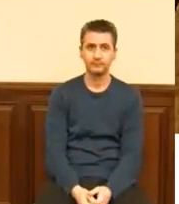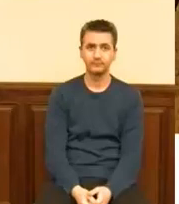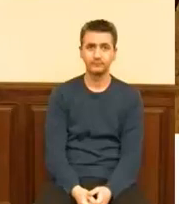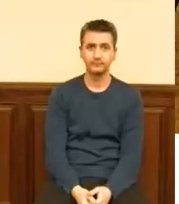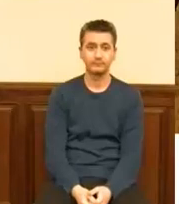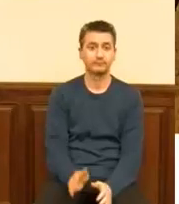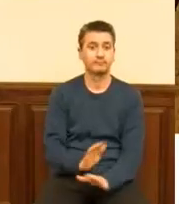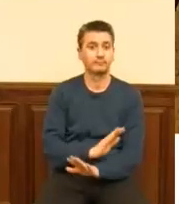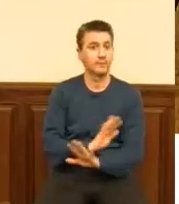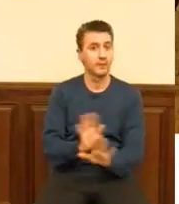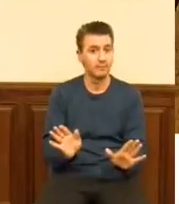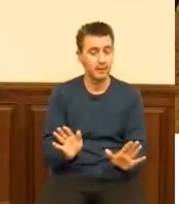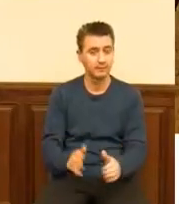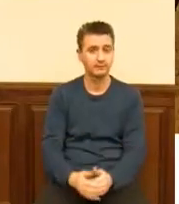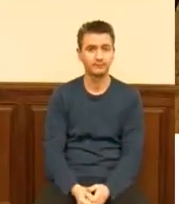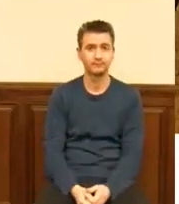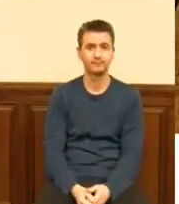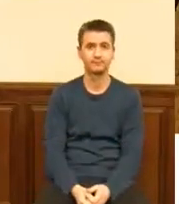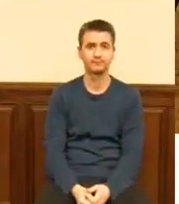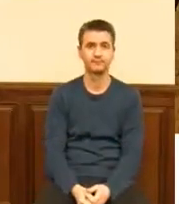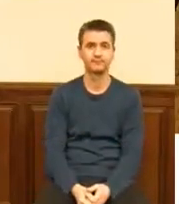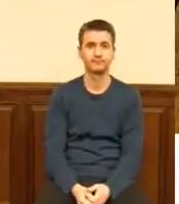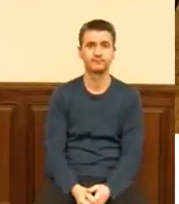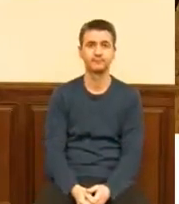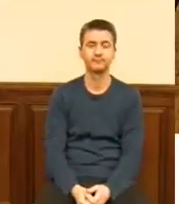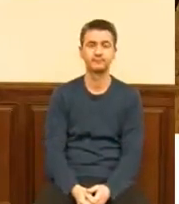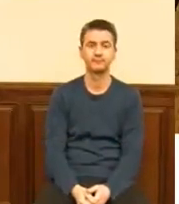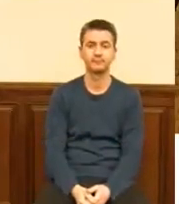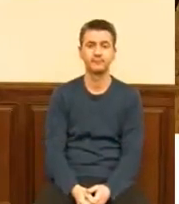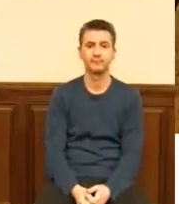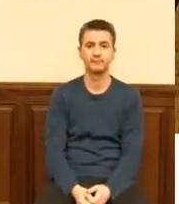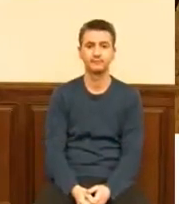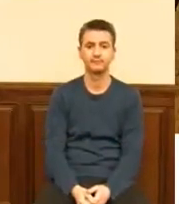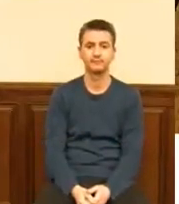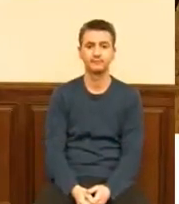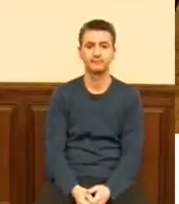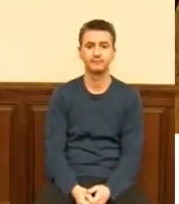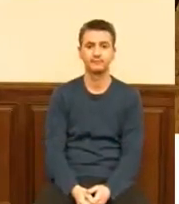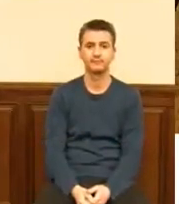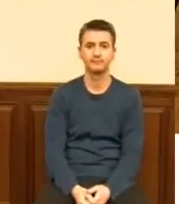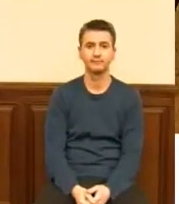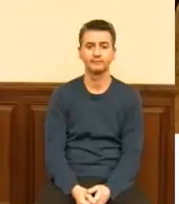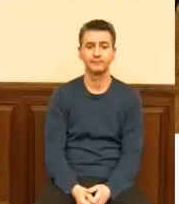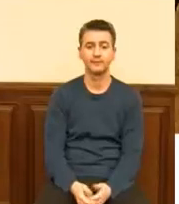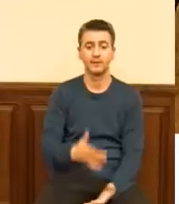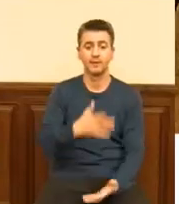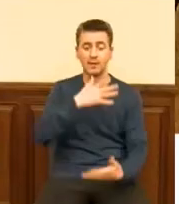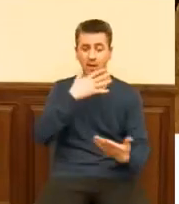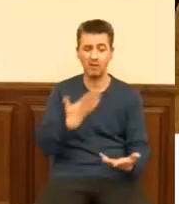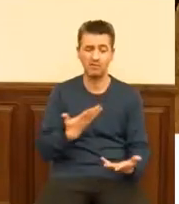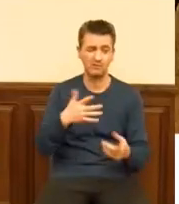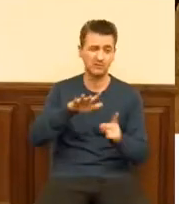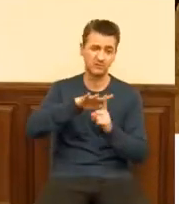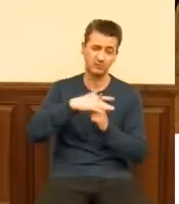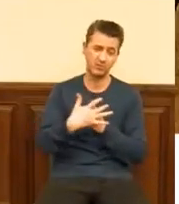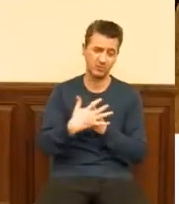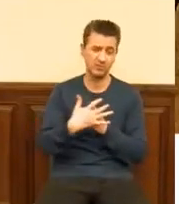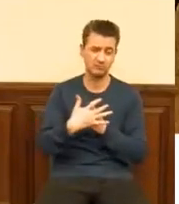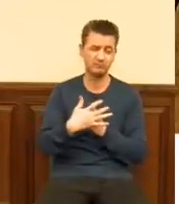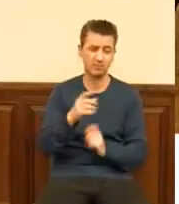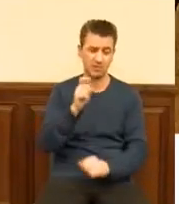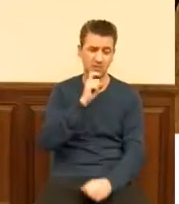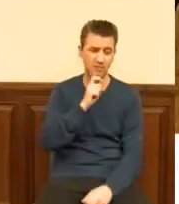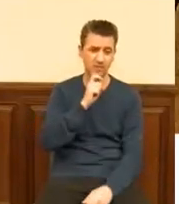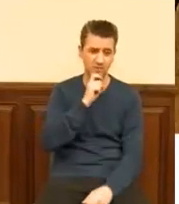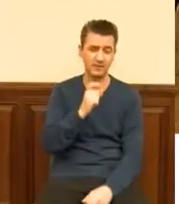Y nada más, solo añadir que los tiempos en los que estamos viviendo, pues que son muy difíciles